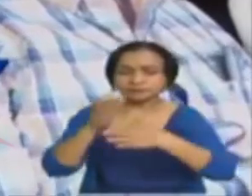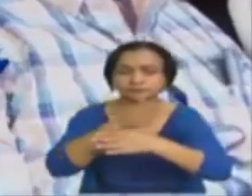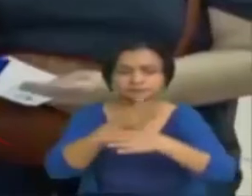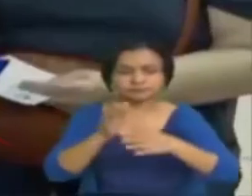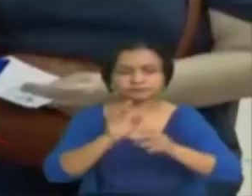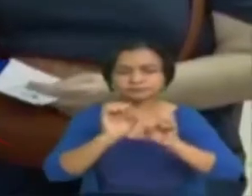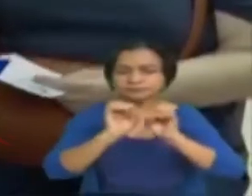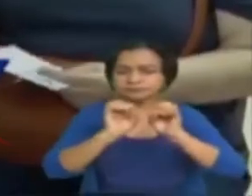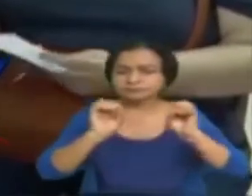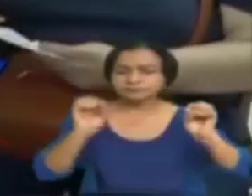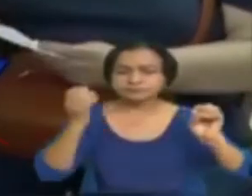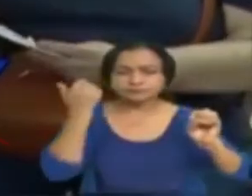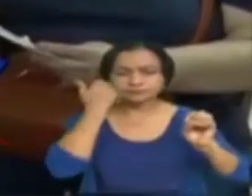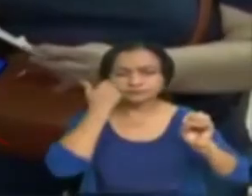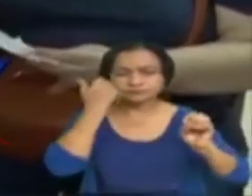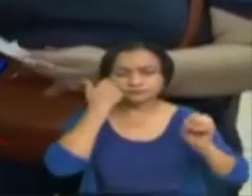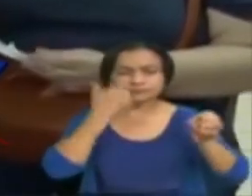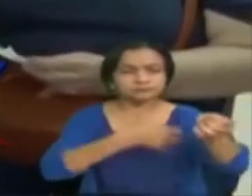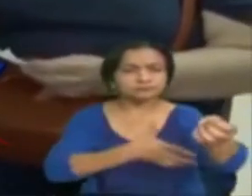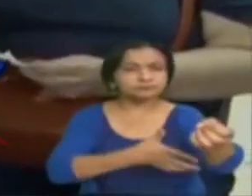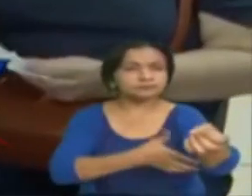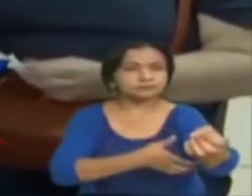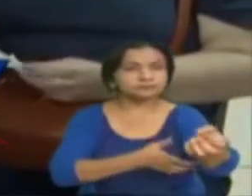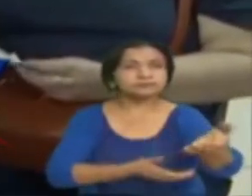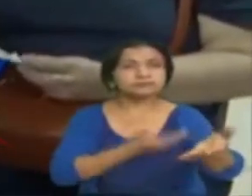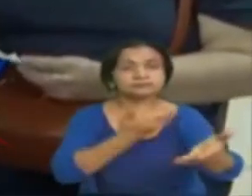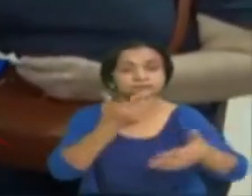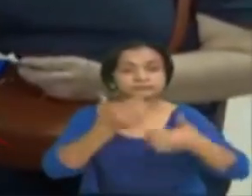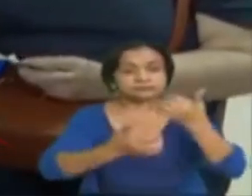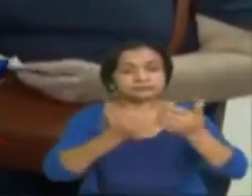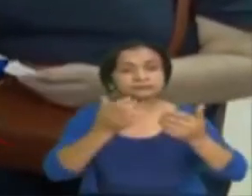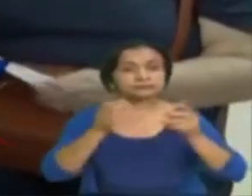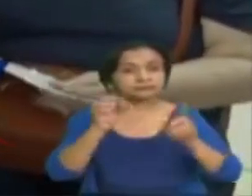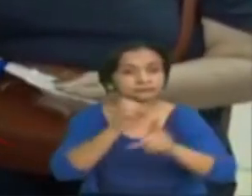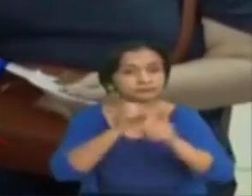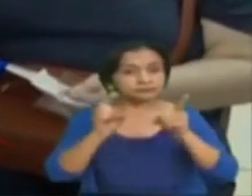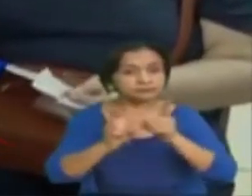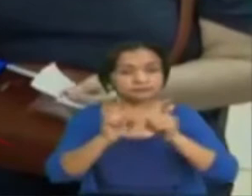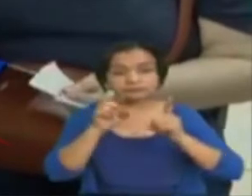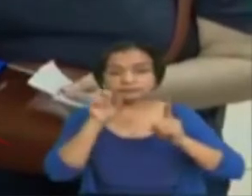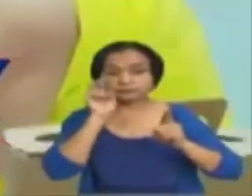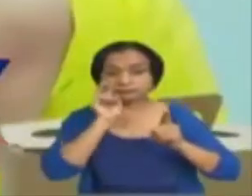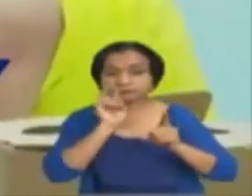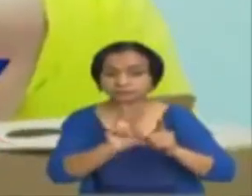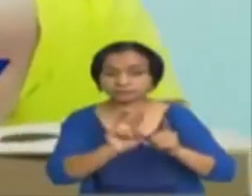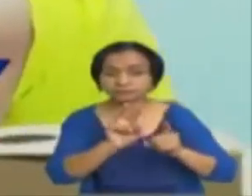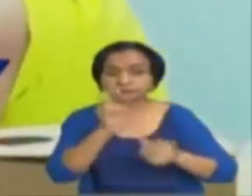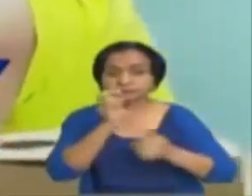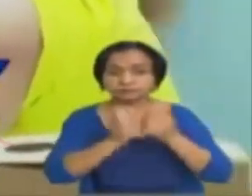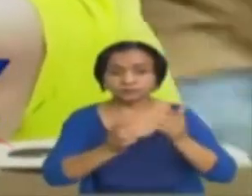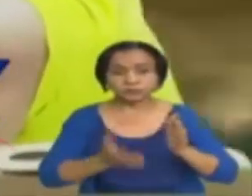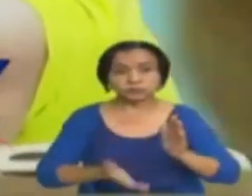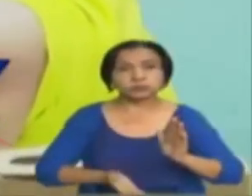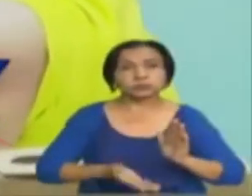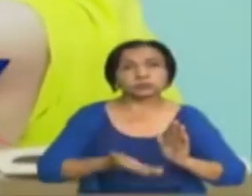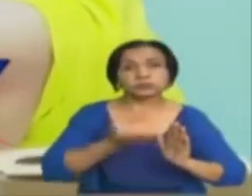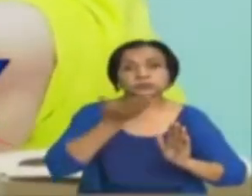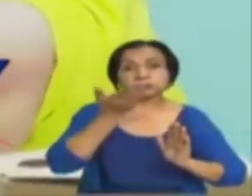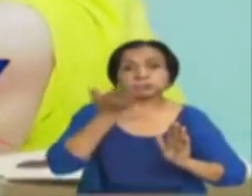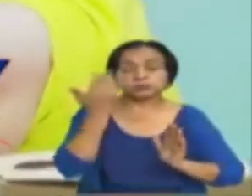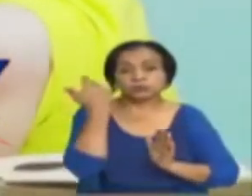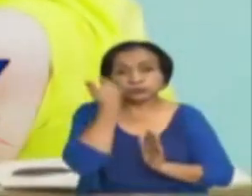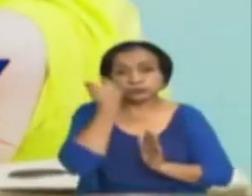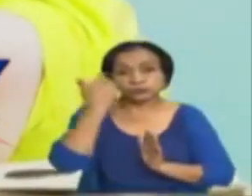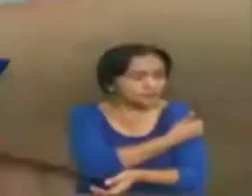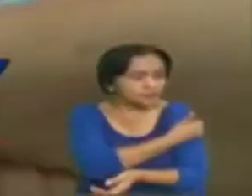la vacunación, el día de hoy, jueves, permítame un momentito aquí,